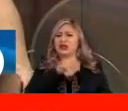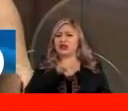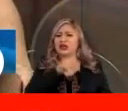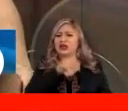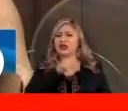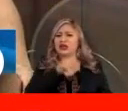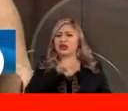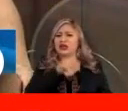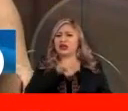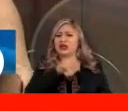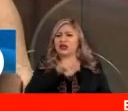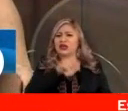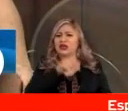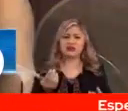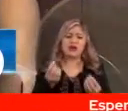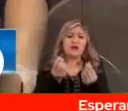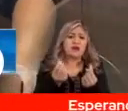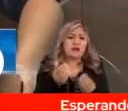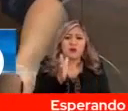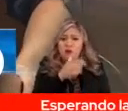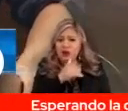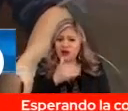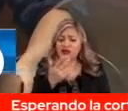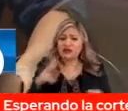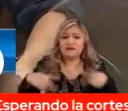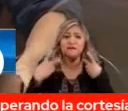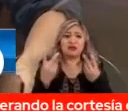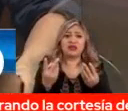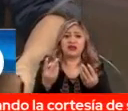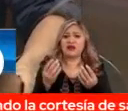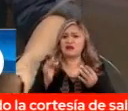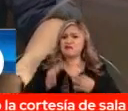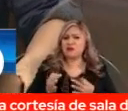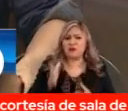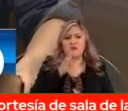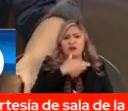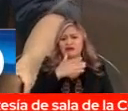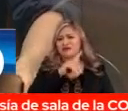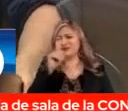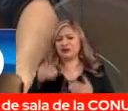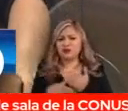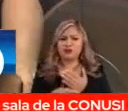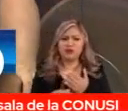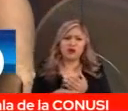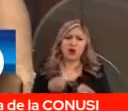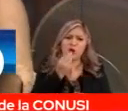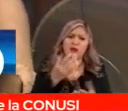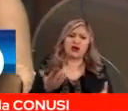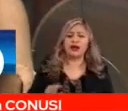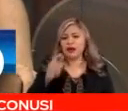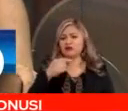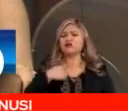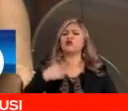salarios dignos. No tienen cómo garantizar una vida digna. Y eso es lo que exigimos, que se respeten los derechos del